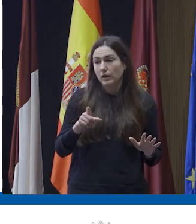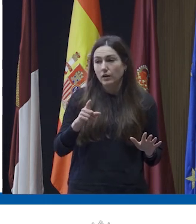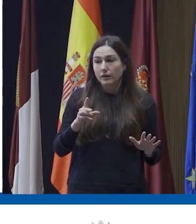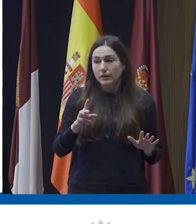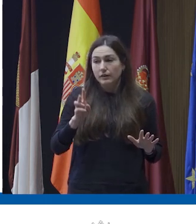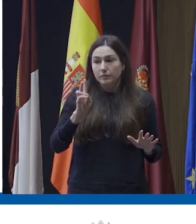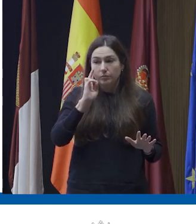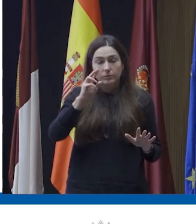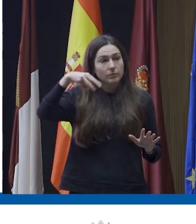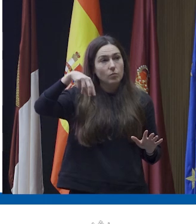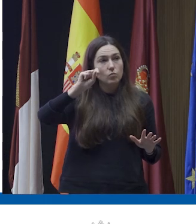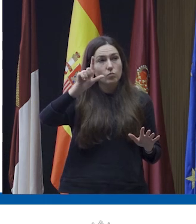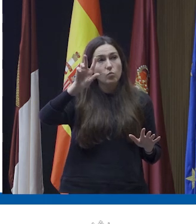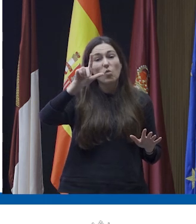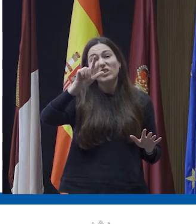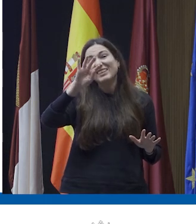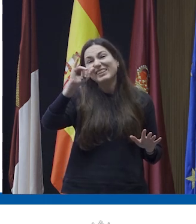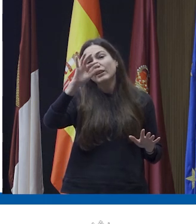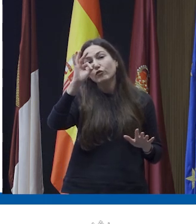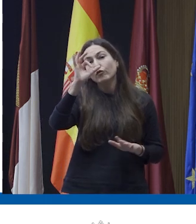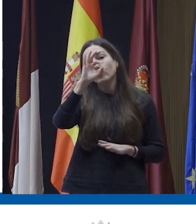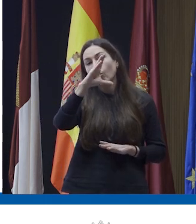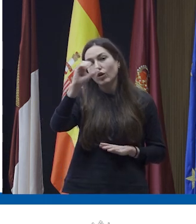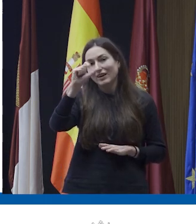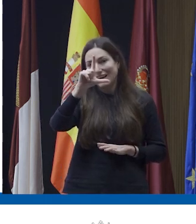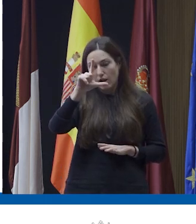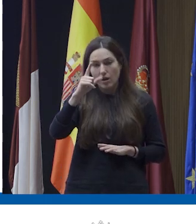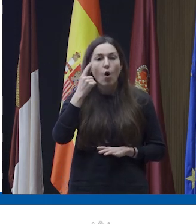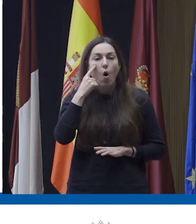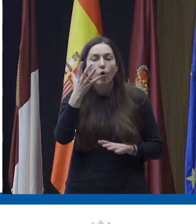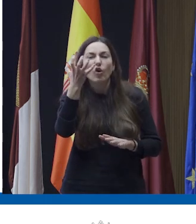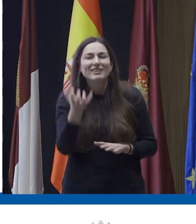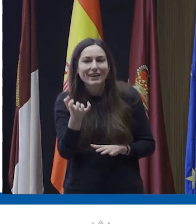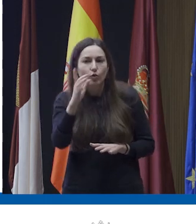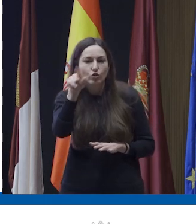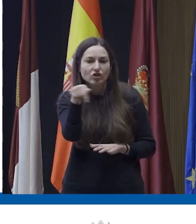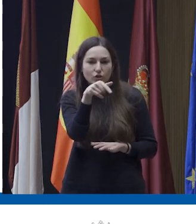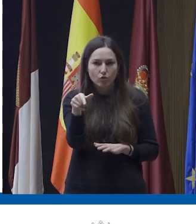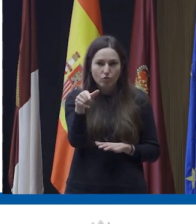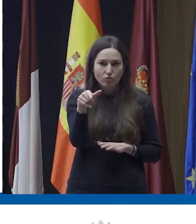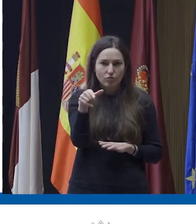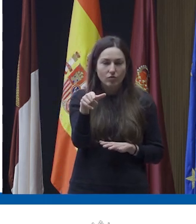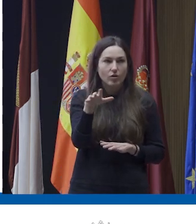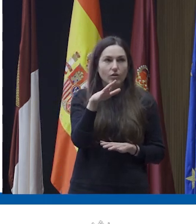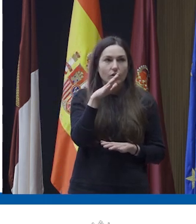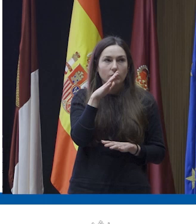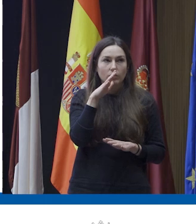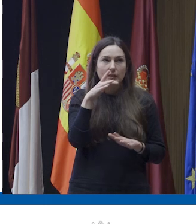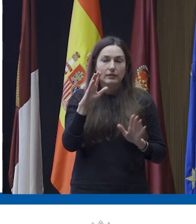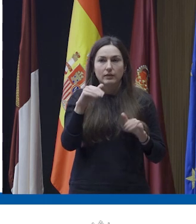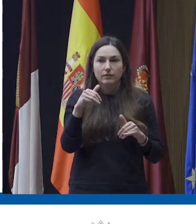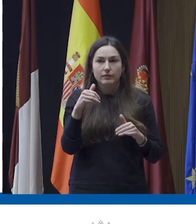multifocales, la presencia de ojo seco, ¿vale? Entonces, el ojo seco, tener en cuenta que actúa de cristal refractivo en el ojo,